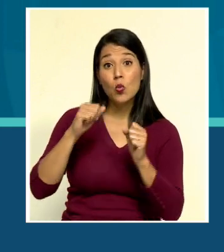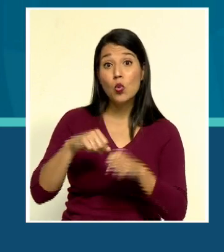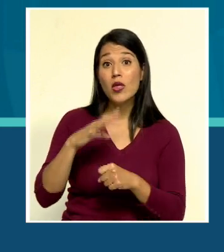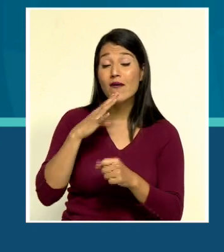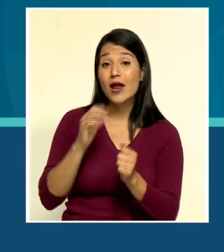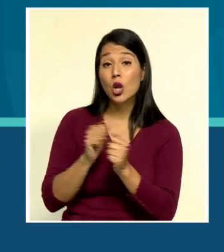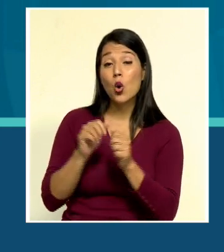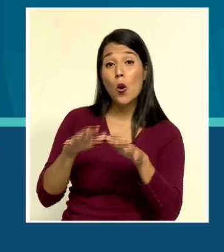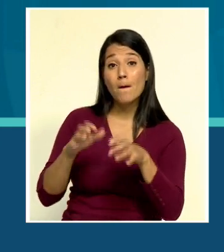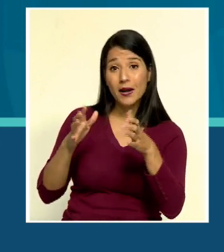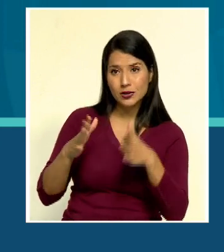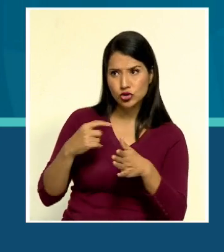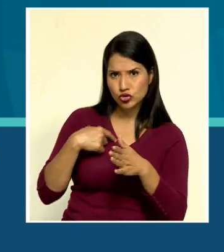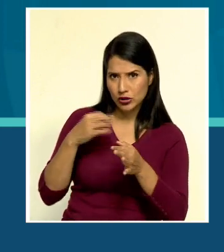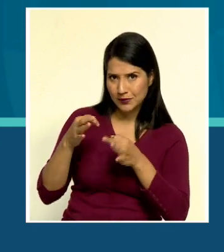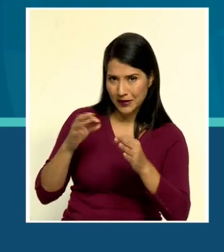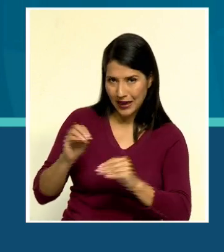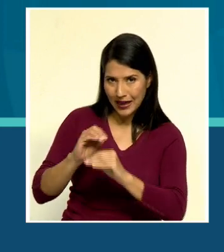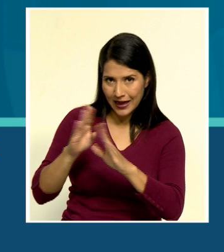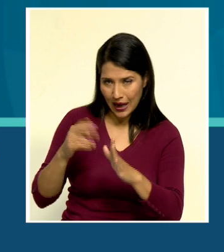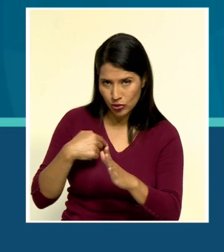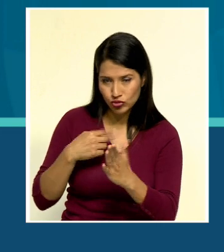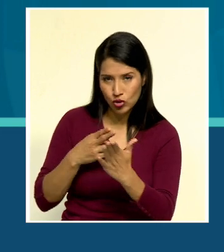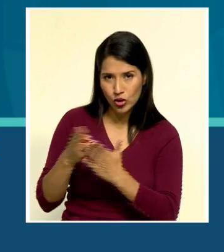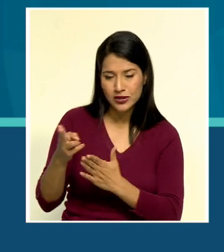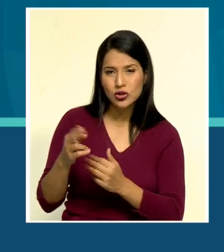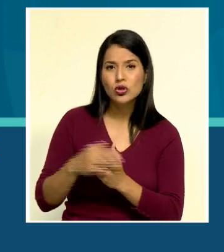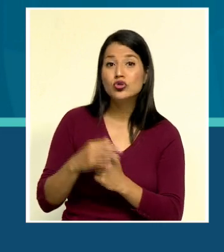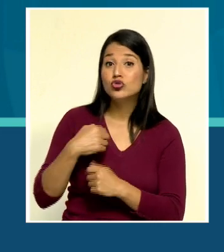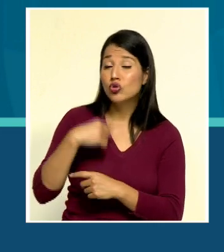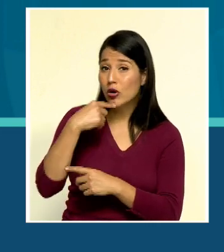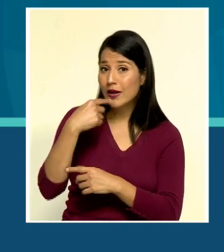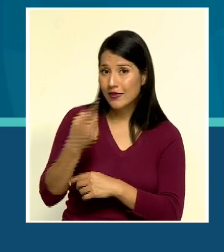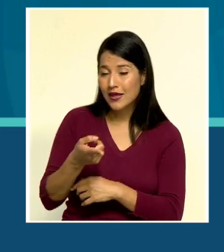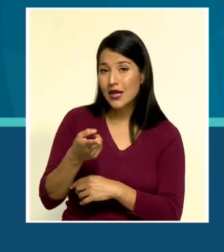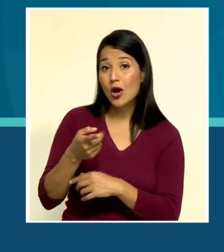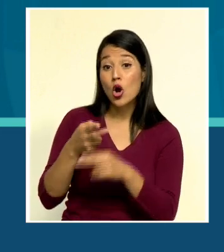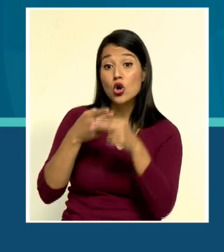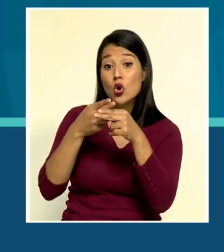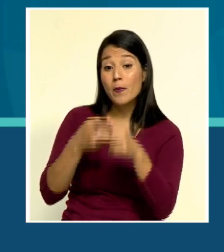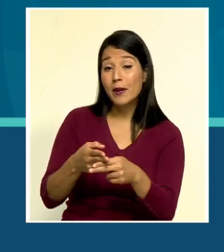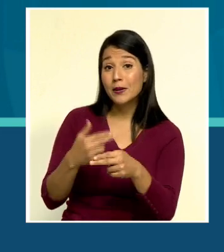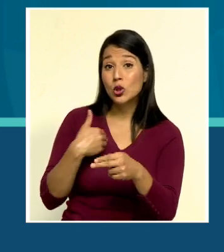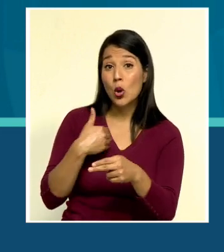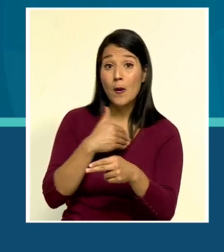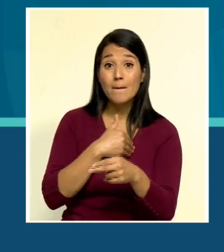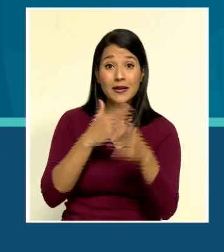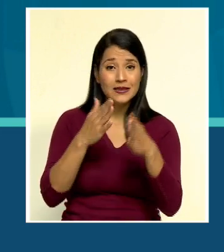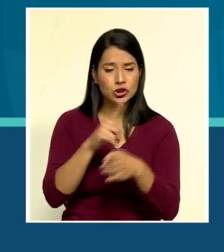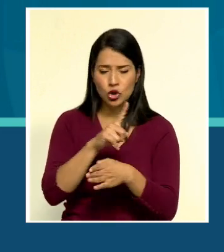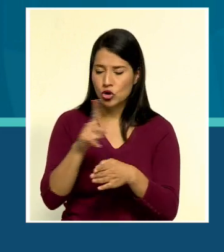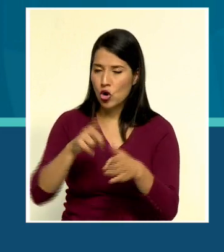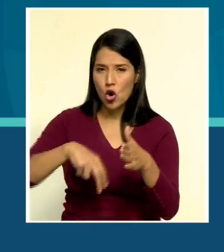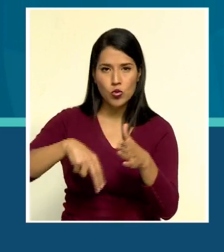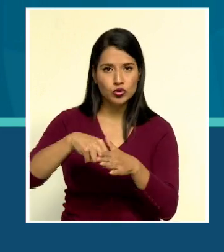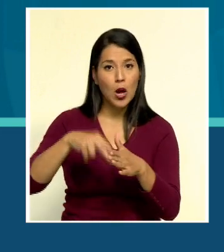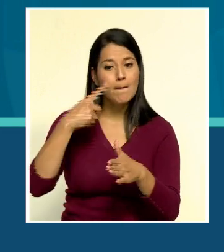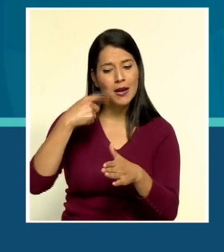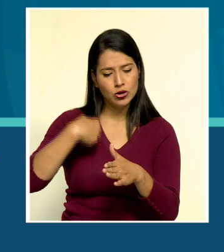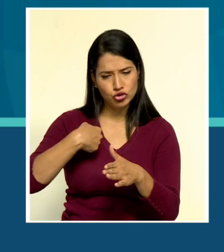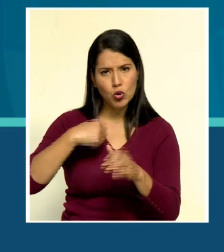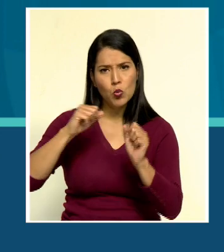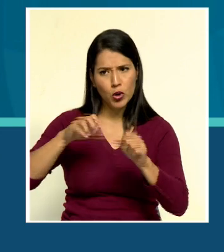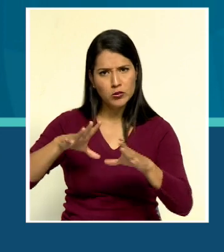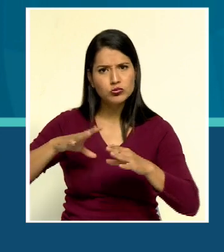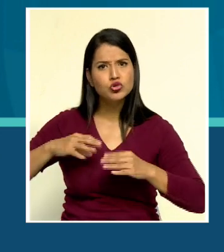señores magistrados fui claro y transparente en el sentido que el nombramiento de ministro no va a ser ningún obstáculo para que yo le haga frente